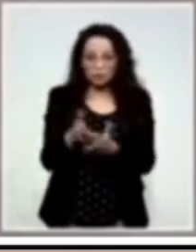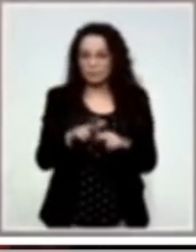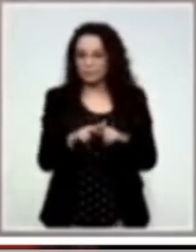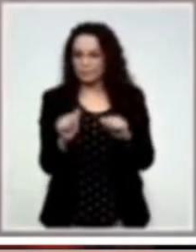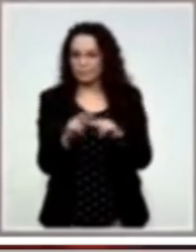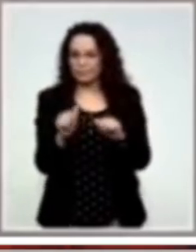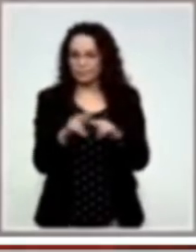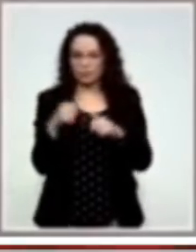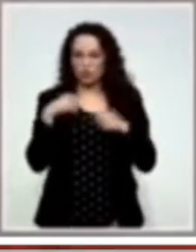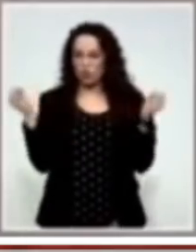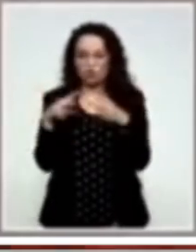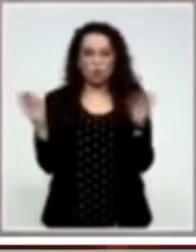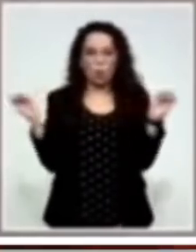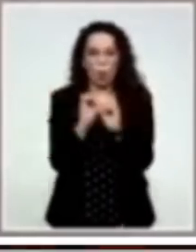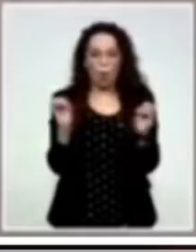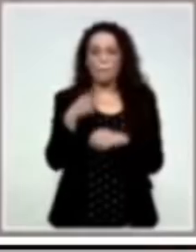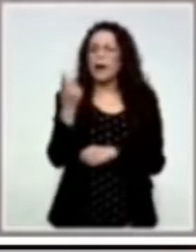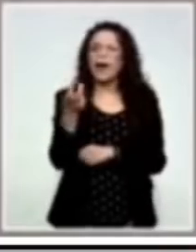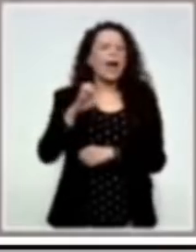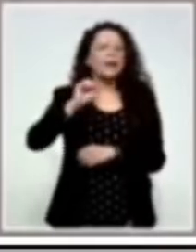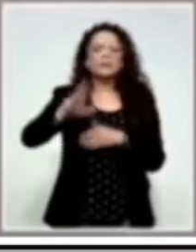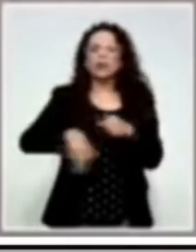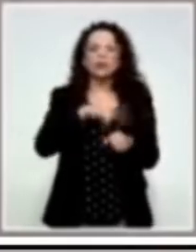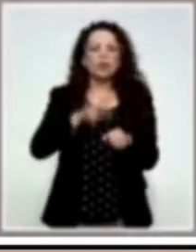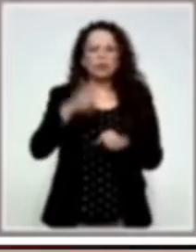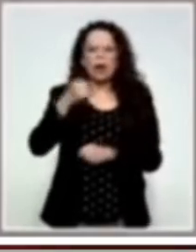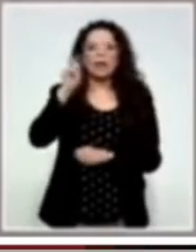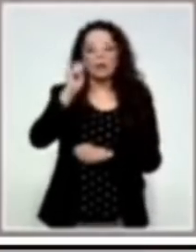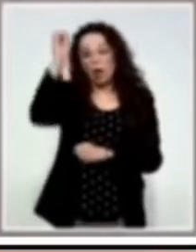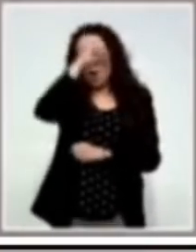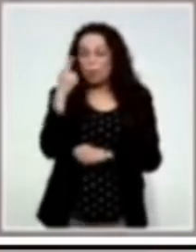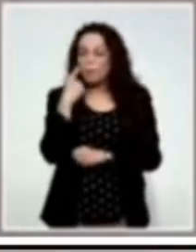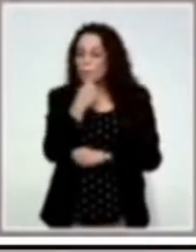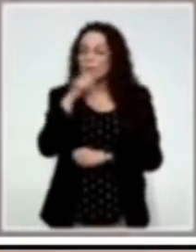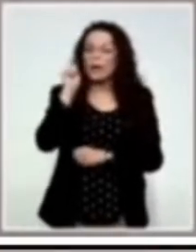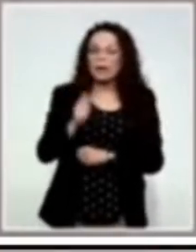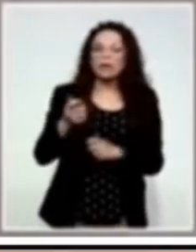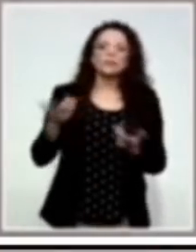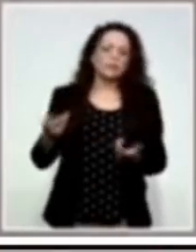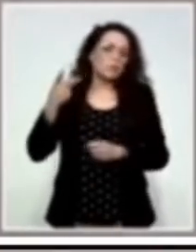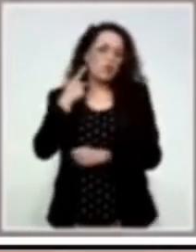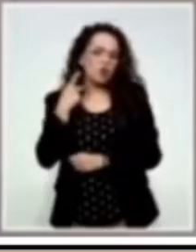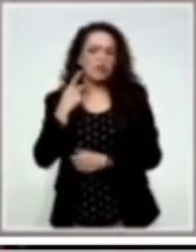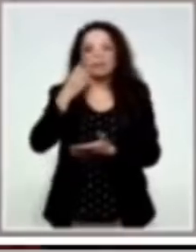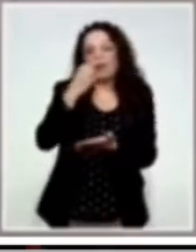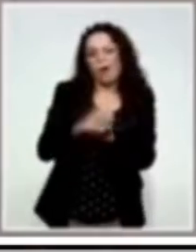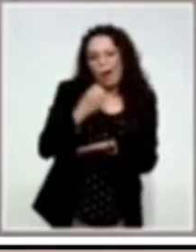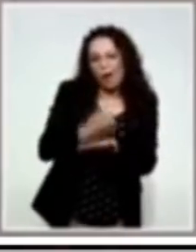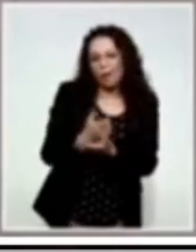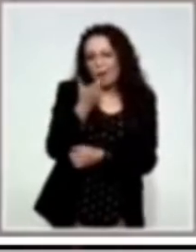es una ley muy importante desde el punto de vista político, desde el punto de vista económico, y es normal que las partes vengan a